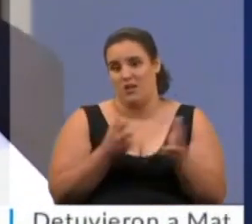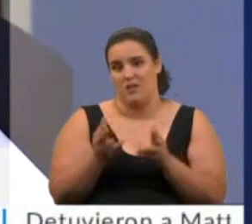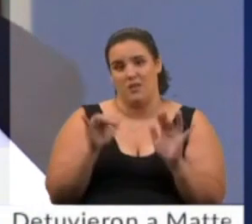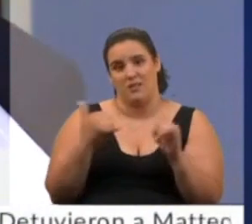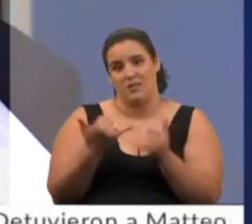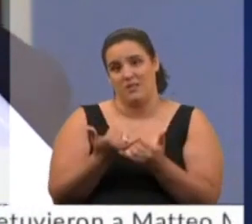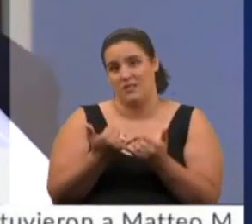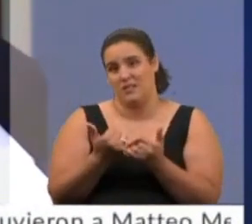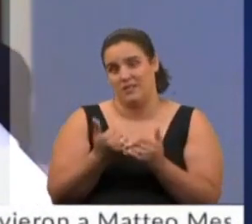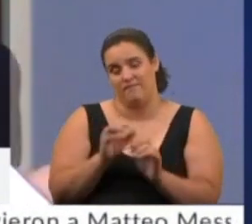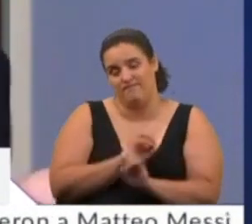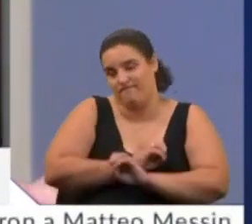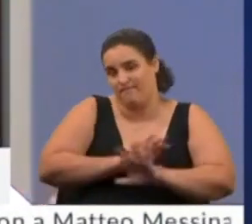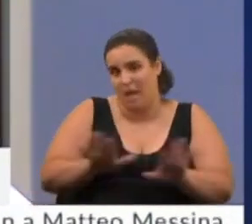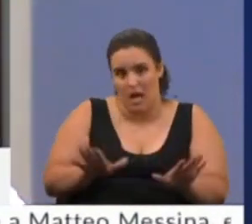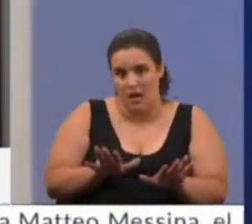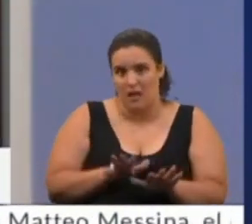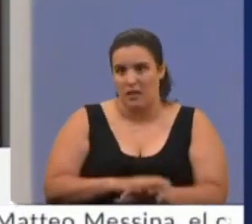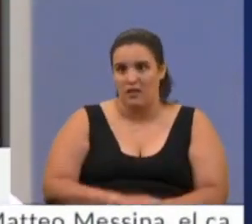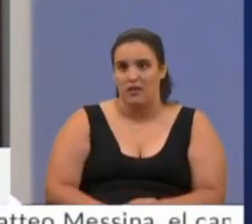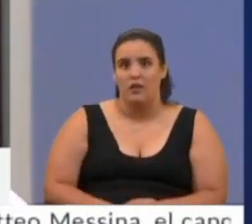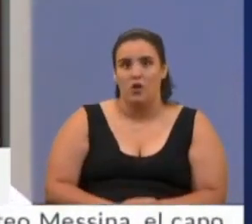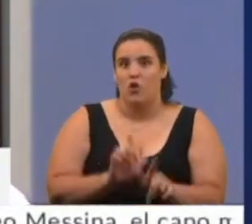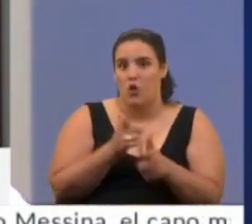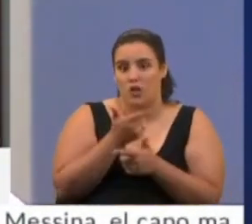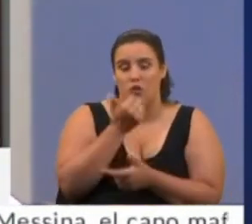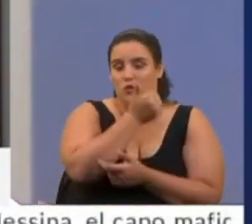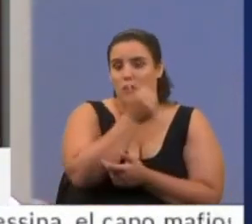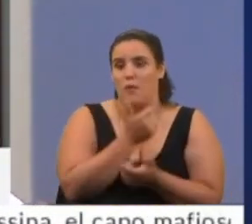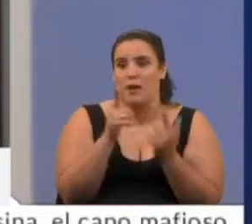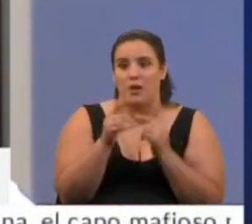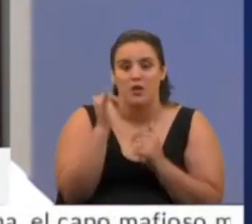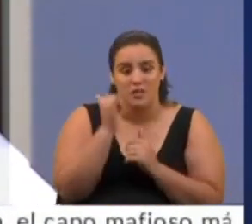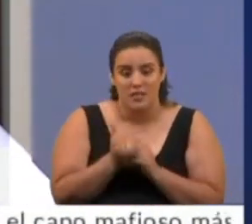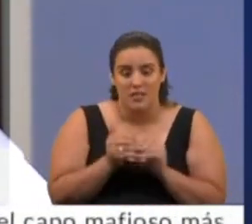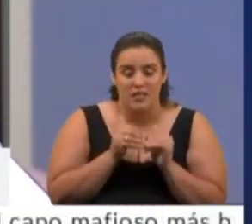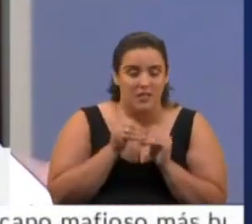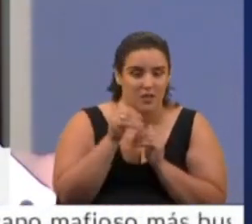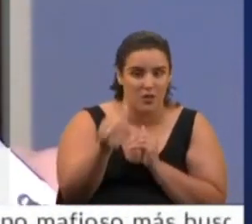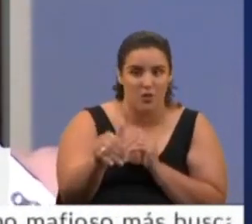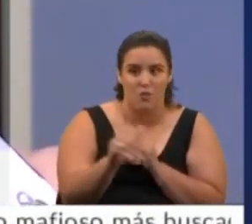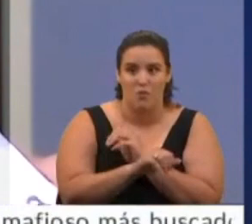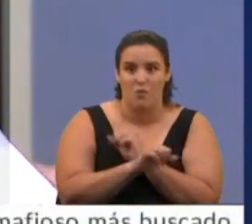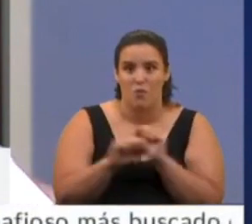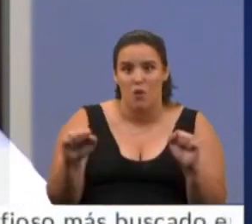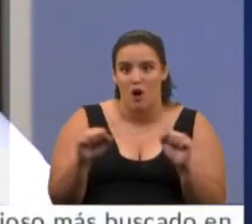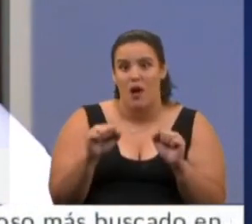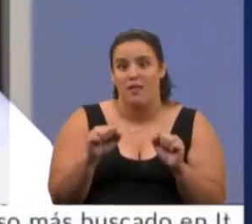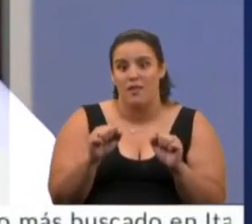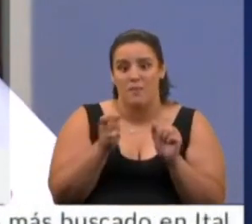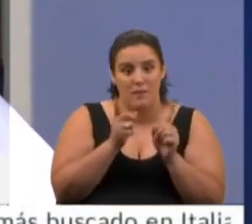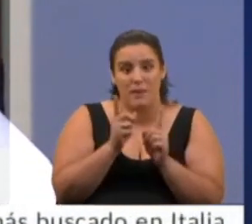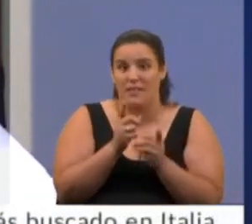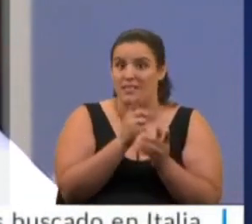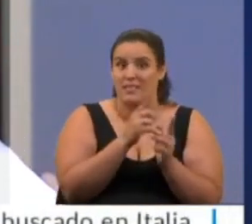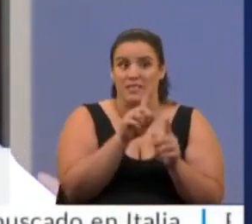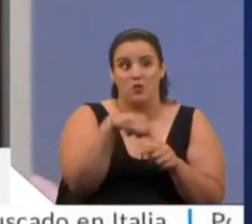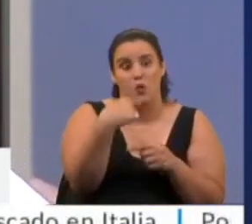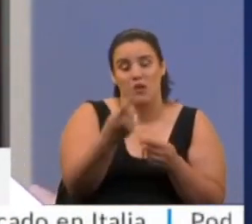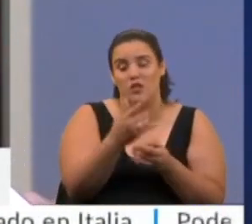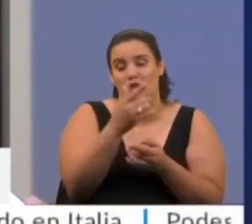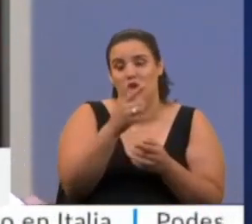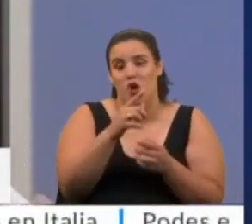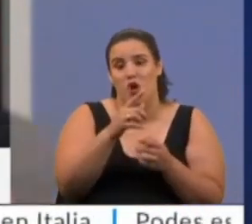marchitamiento que no tienen reversión. Seguramente, si esto puede ocurrir con los demás cultivos, si en las próximas semanas no